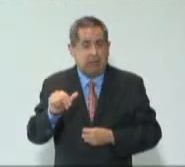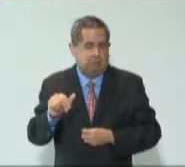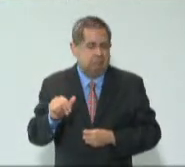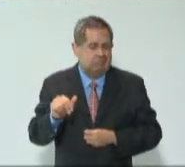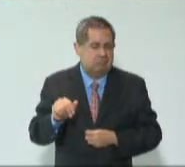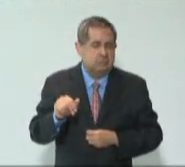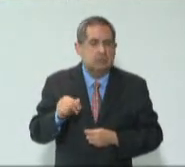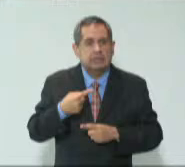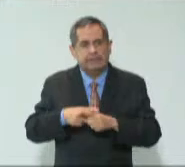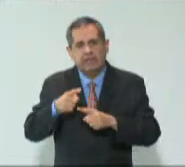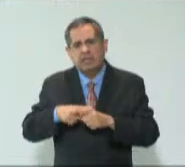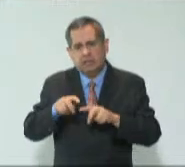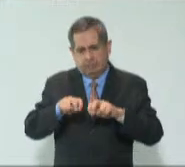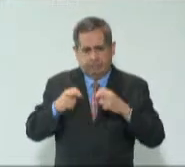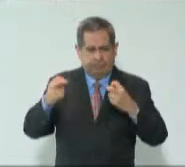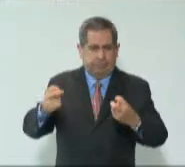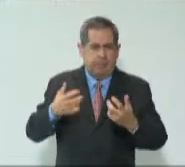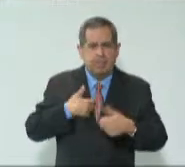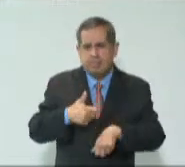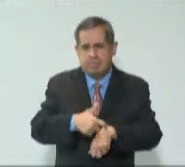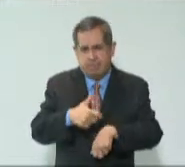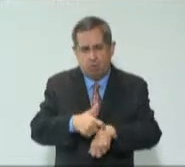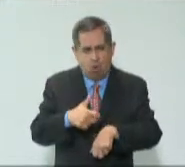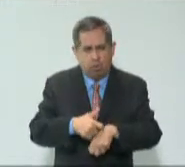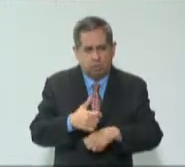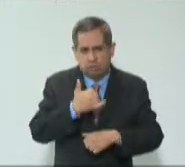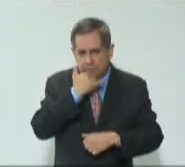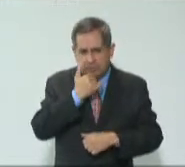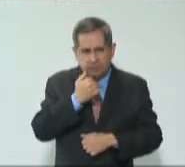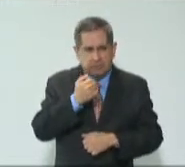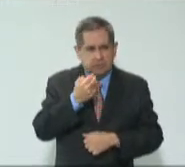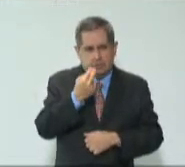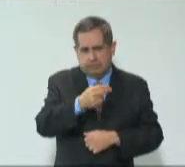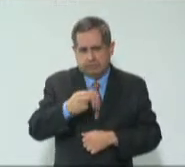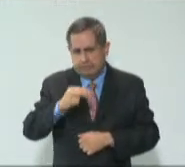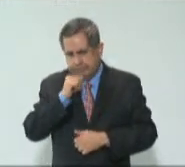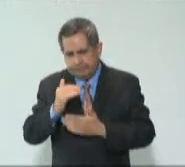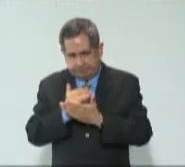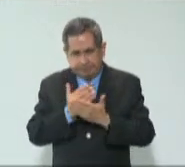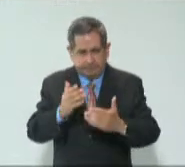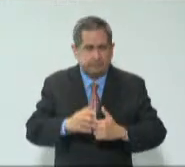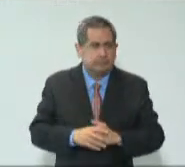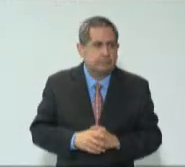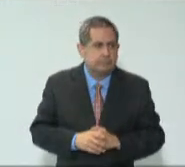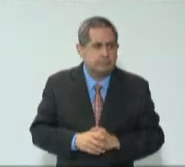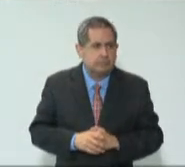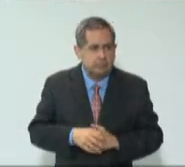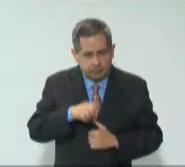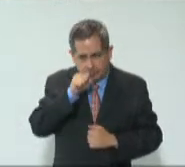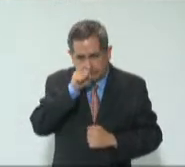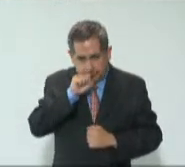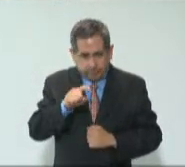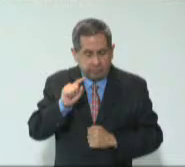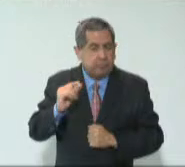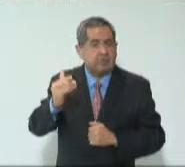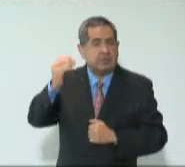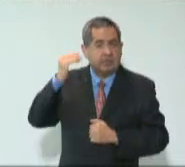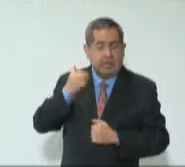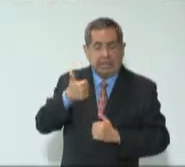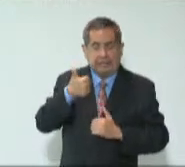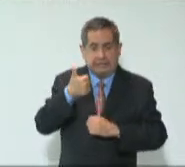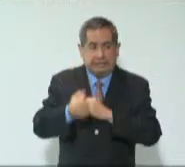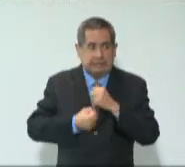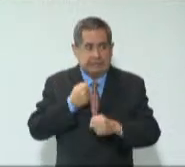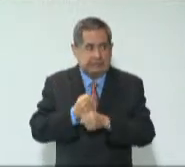de los panelistas que por obvio de tiempo omito sus nombres hace más de 6 años